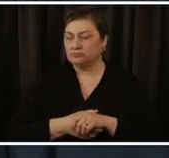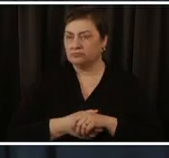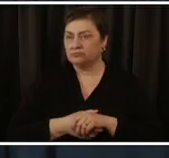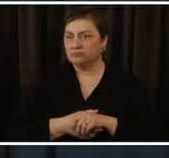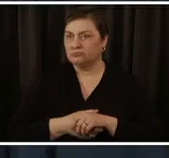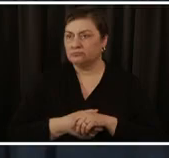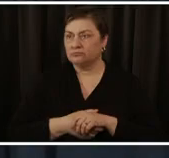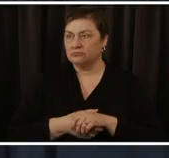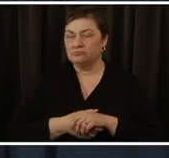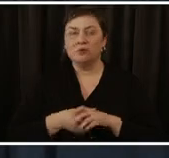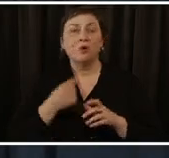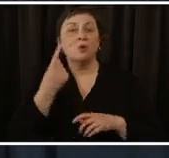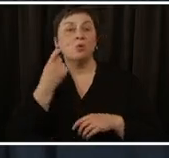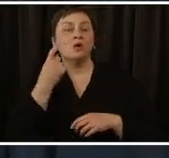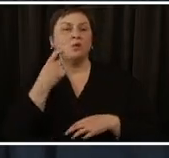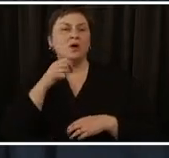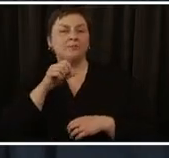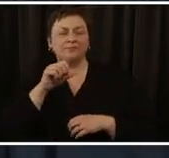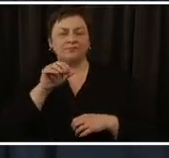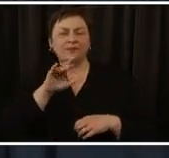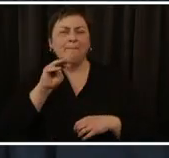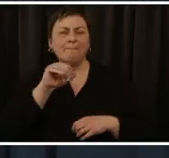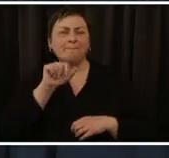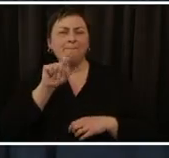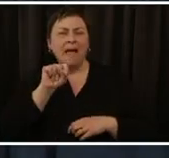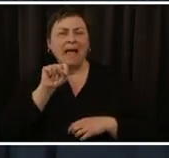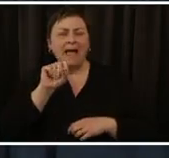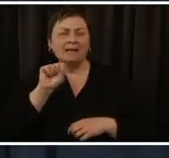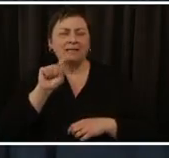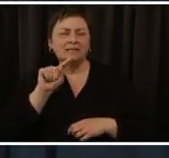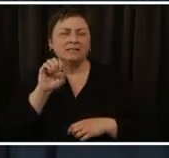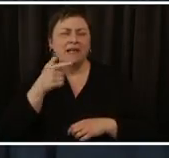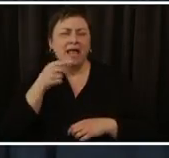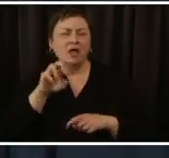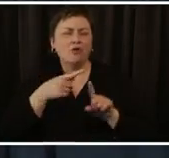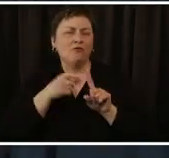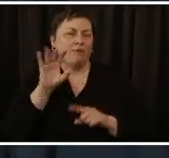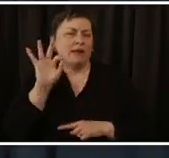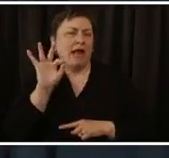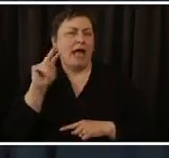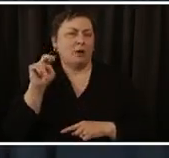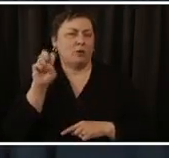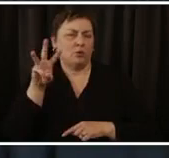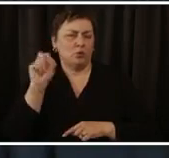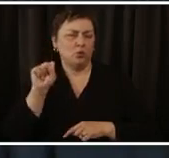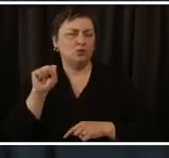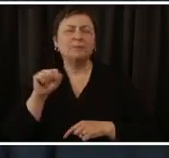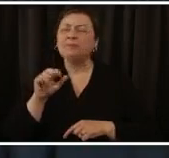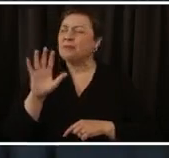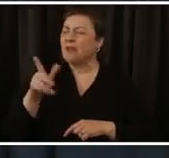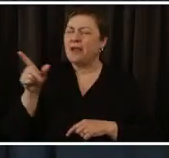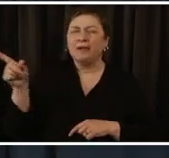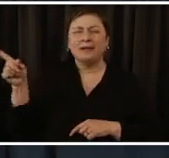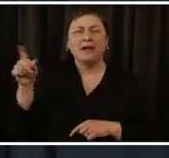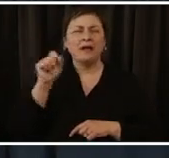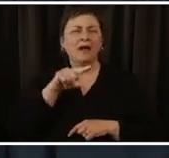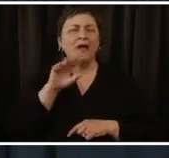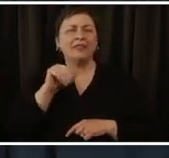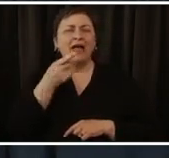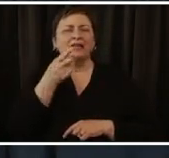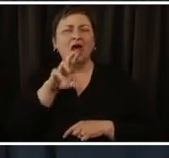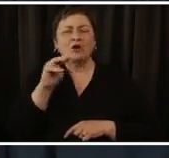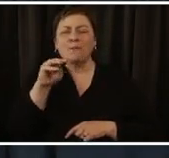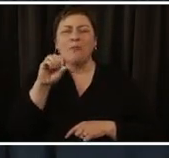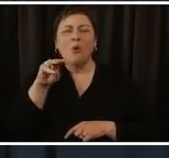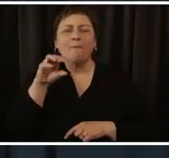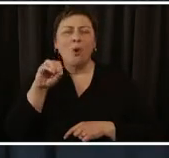¿Algo más? Hi, Governor. Steve Stager from 9 News. I want to follow up on David's question about Dr. Moma. Sure. And there's a clinic